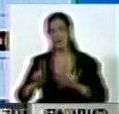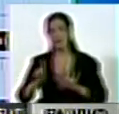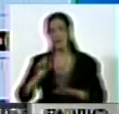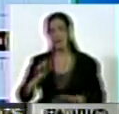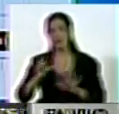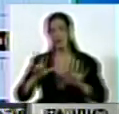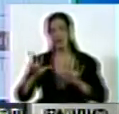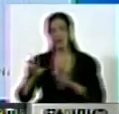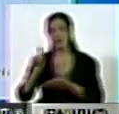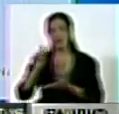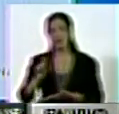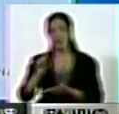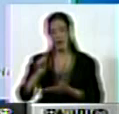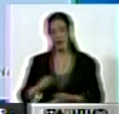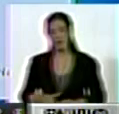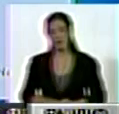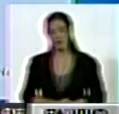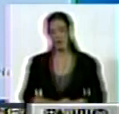46.88 toneladas.